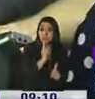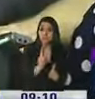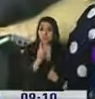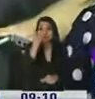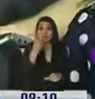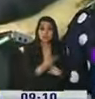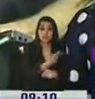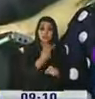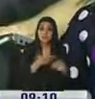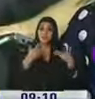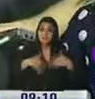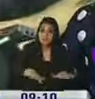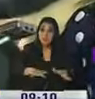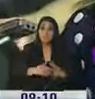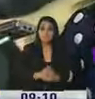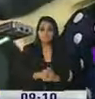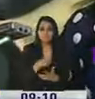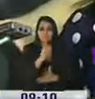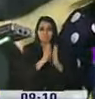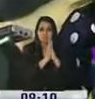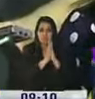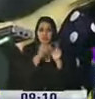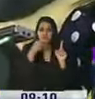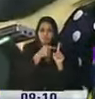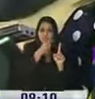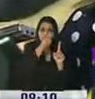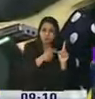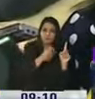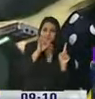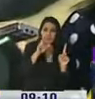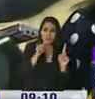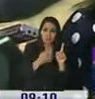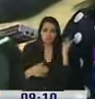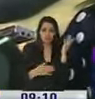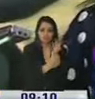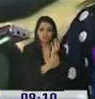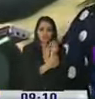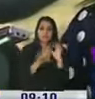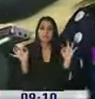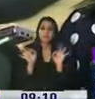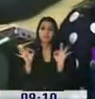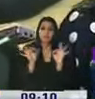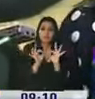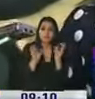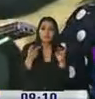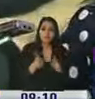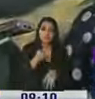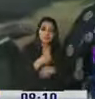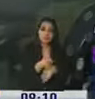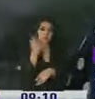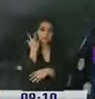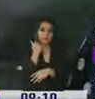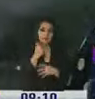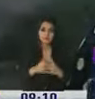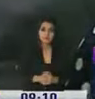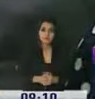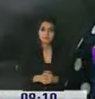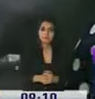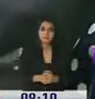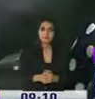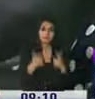vez va a insistir en que el señor Villavicencio se ponga este dispositivo, para lo cual también ha señalado la fecha. Nos reuniremos